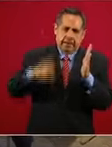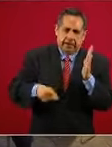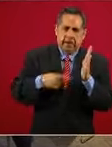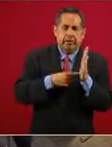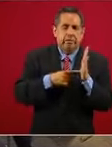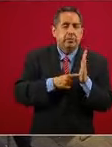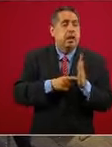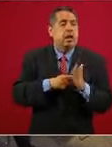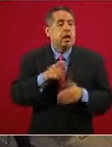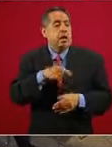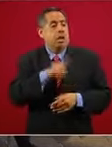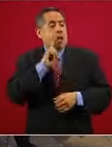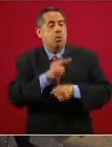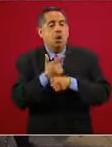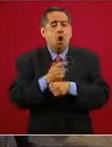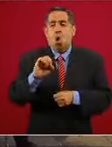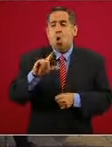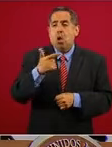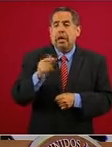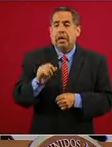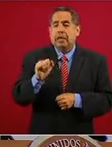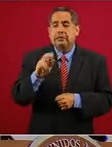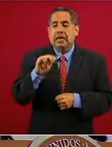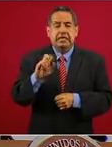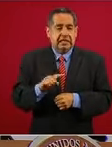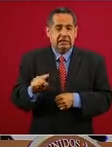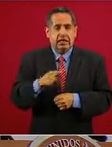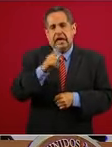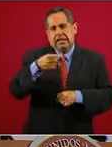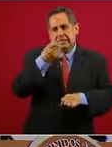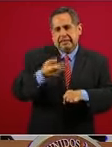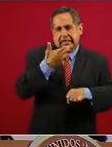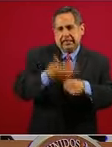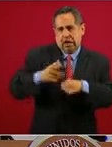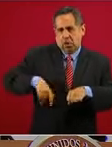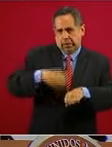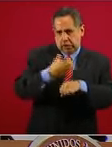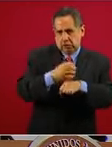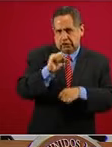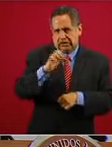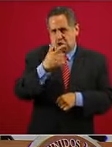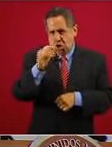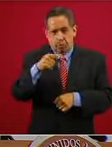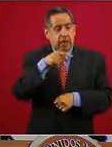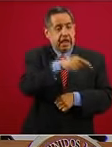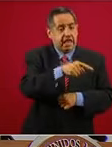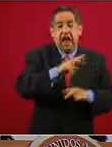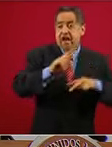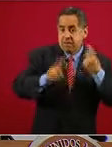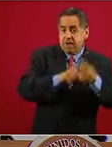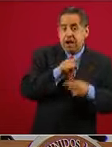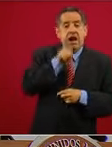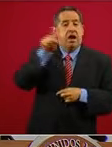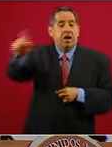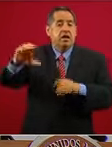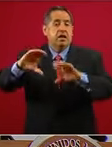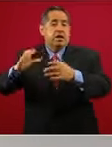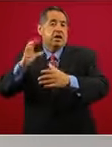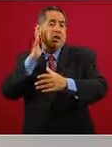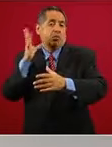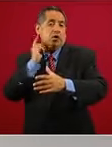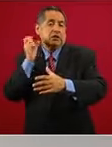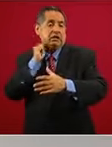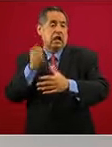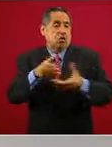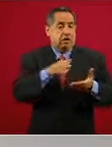la licenciada Olga Sánchez Cordero, secretaria de Gobernación, entregará al Congreso de la Unión el segundo informe